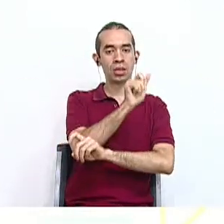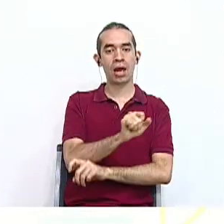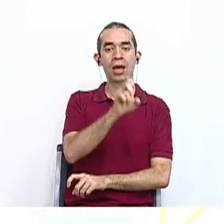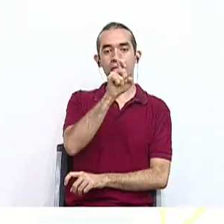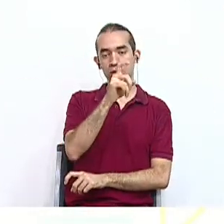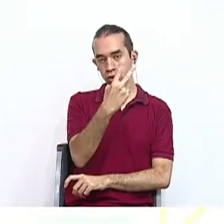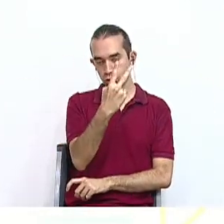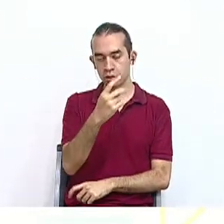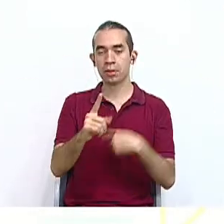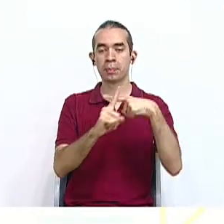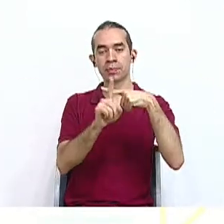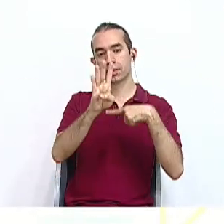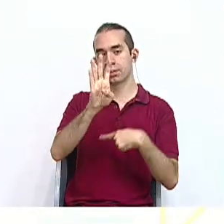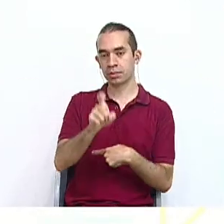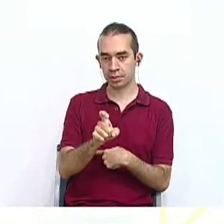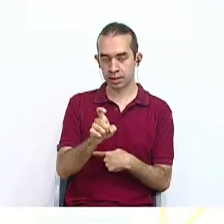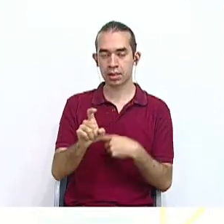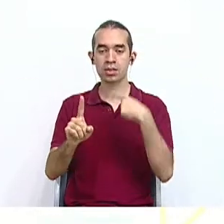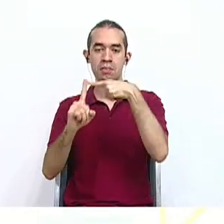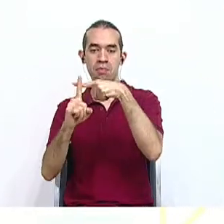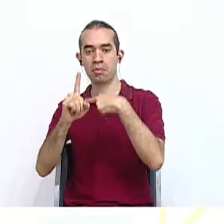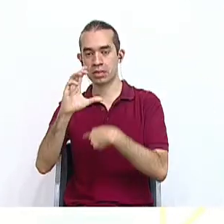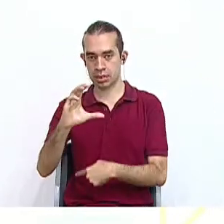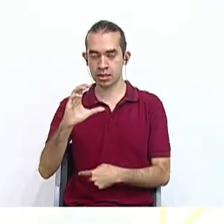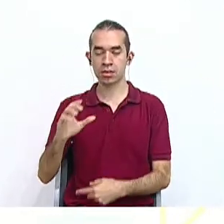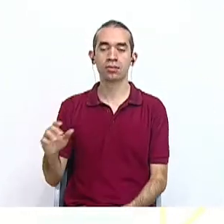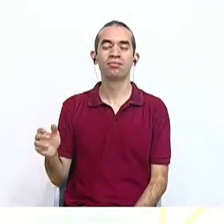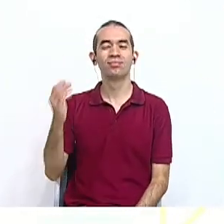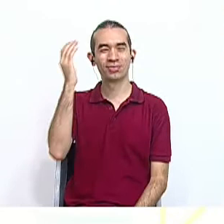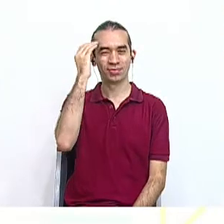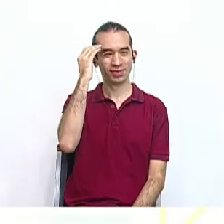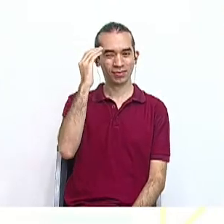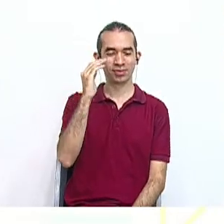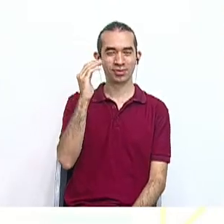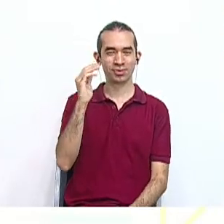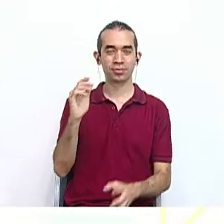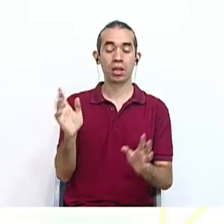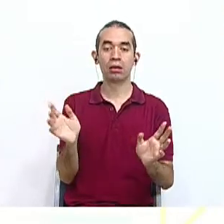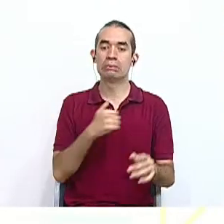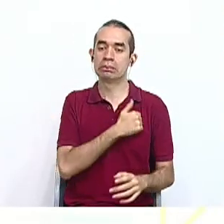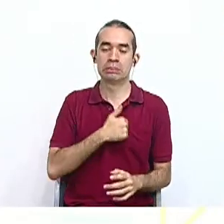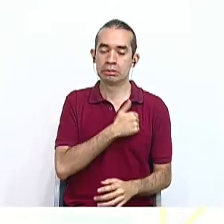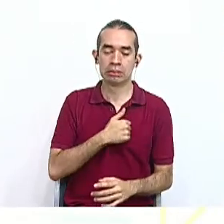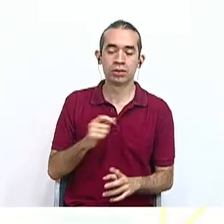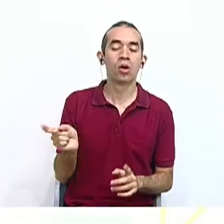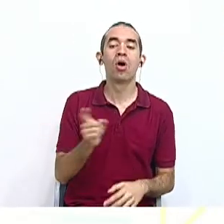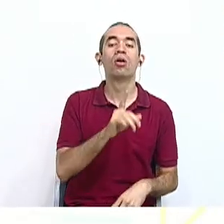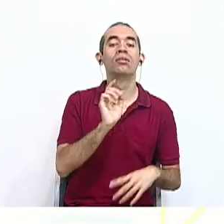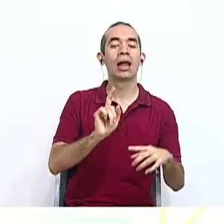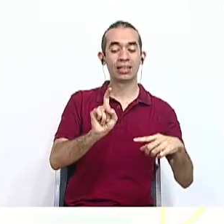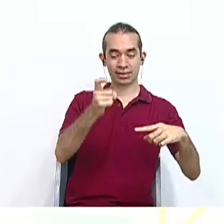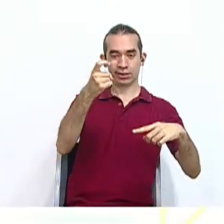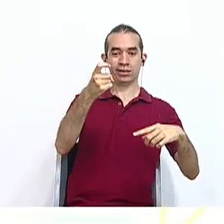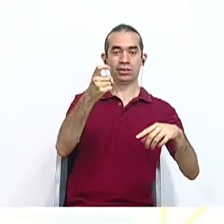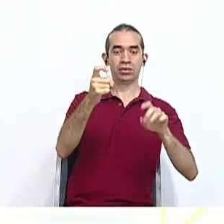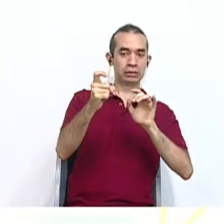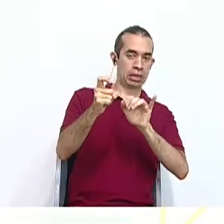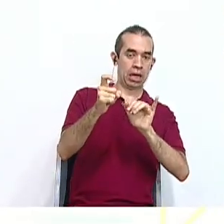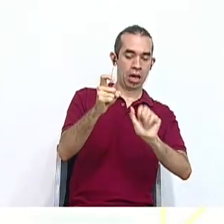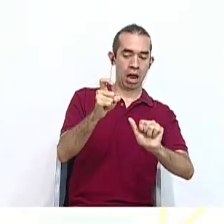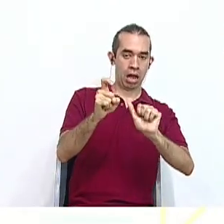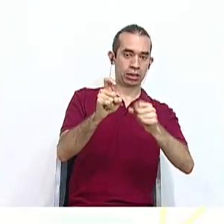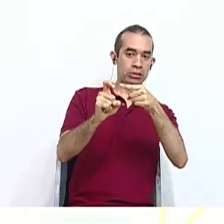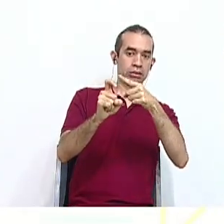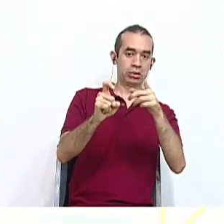una ecuación exponencial? Porque tiene el exponente, la incógnita. En el exponente, la incógnita es t, el tiempo